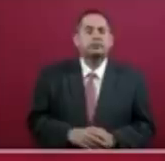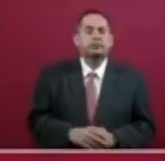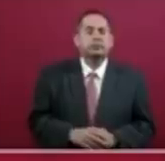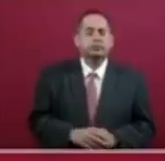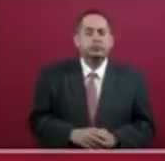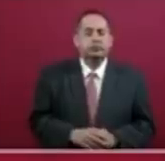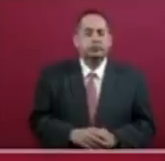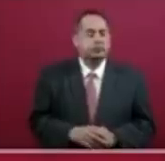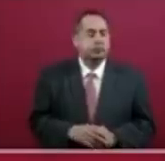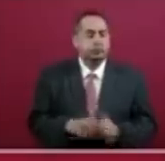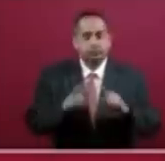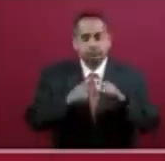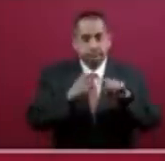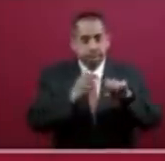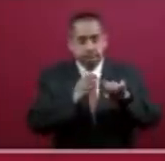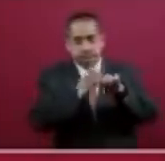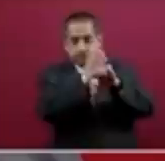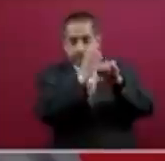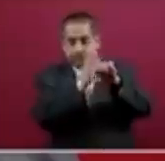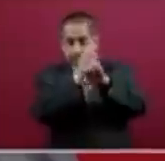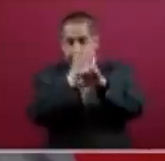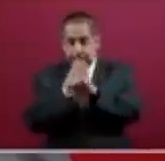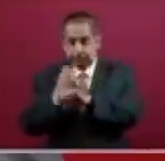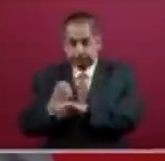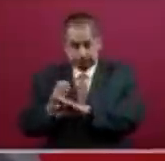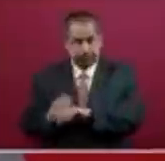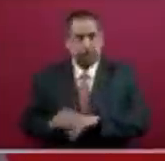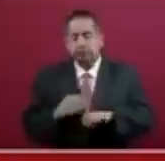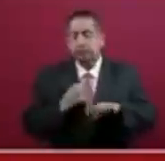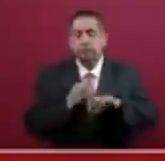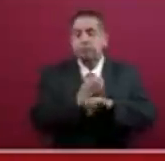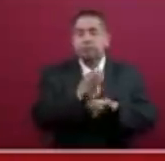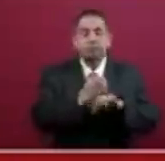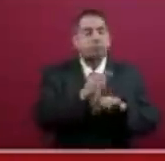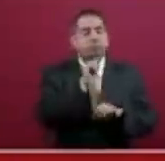los estados que más